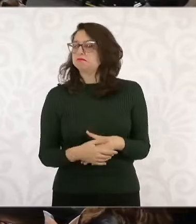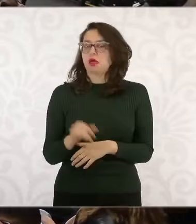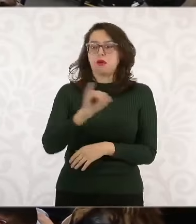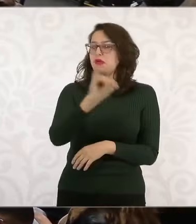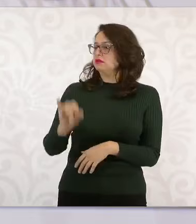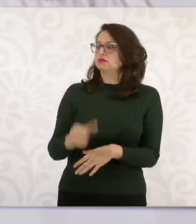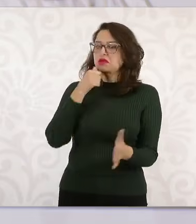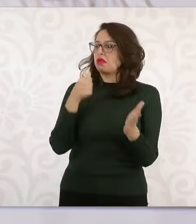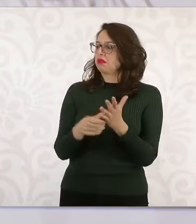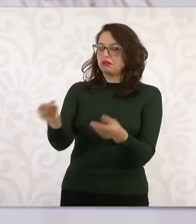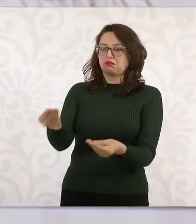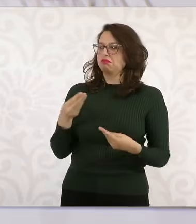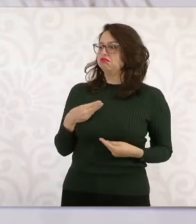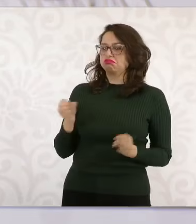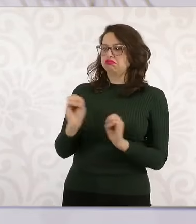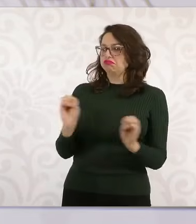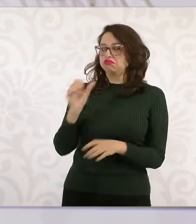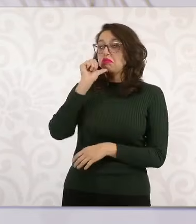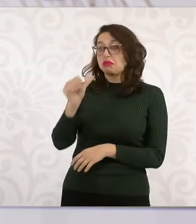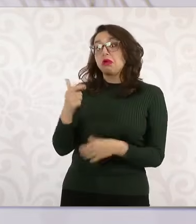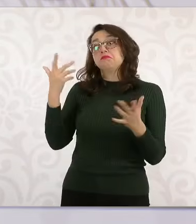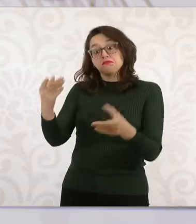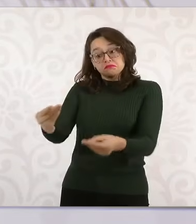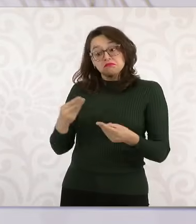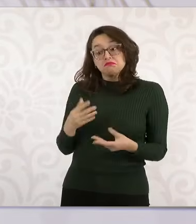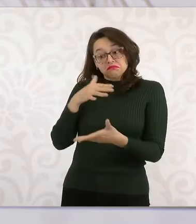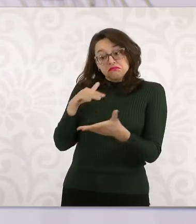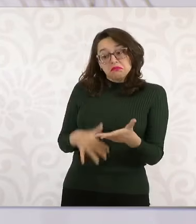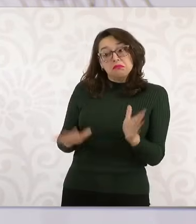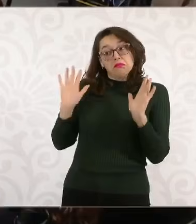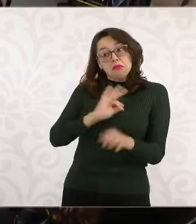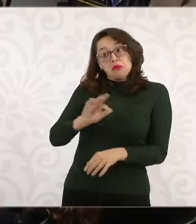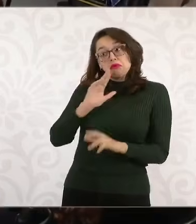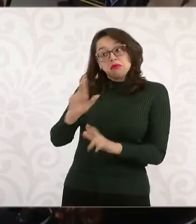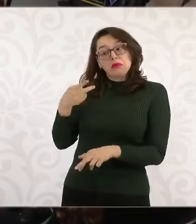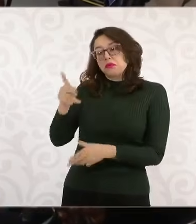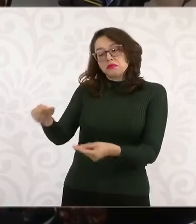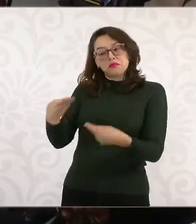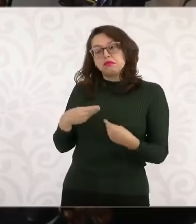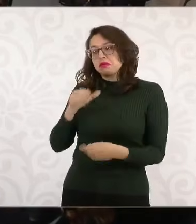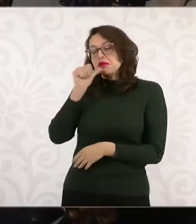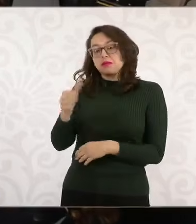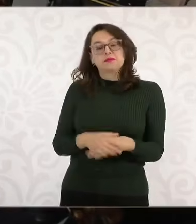carta, no la he visto. Cuando la vea, con gusto les comento. Bueno, muy bien, gracias. Gracias. Cerramos, vamos con